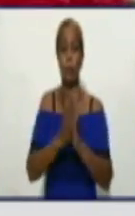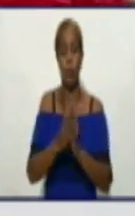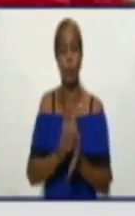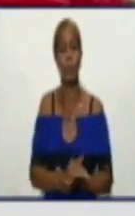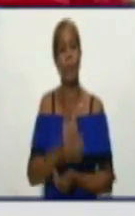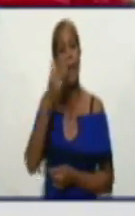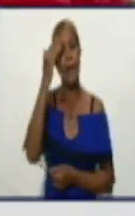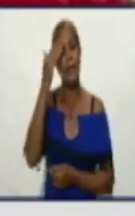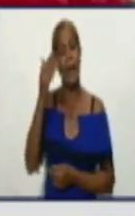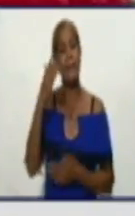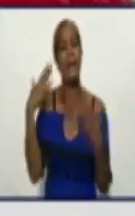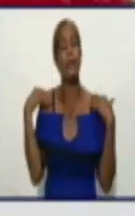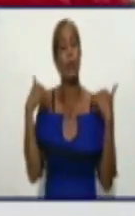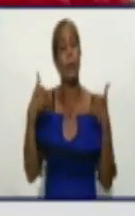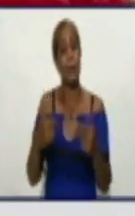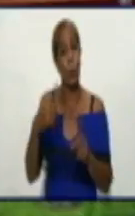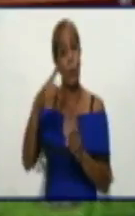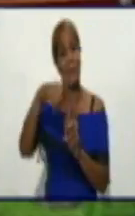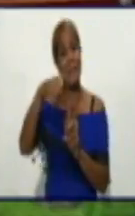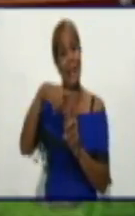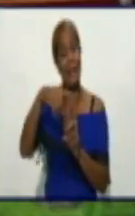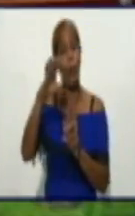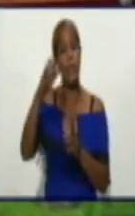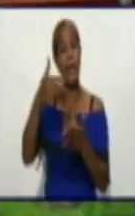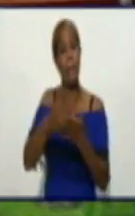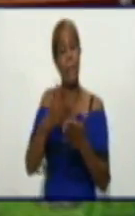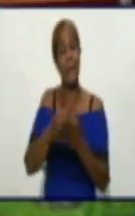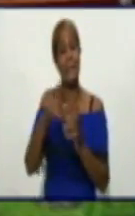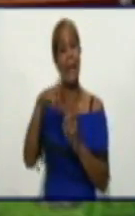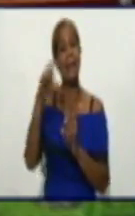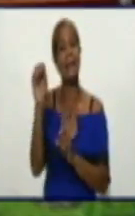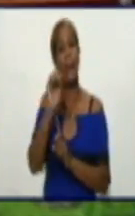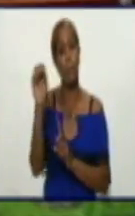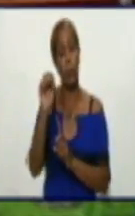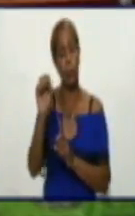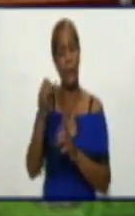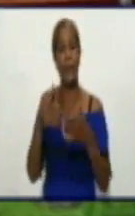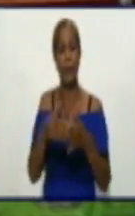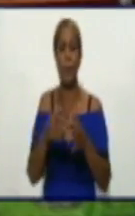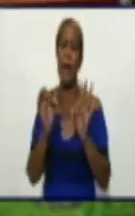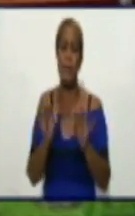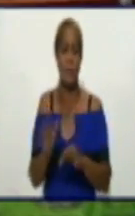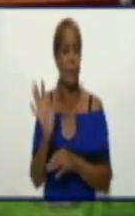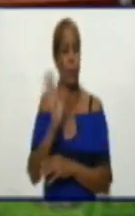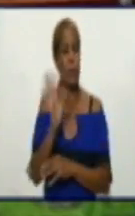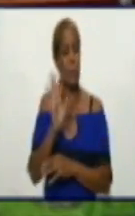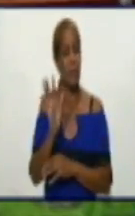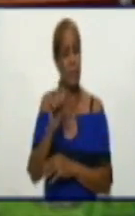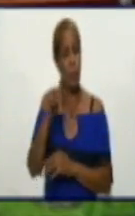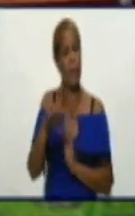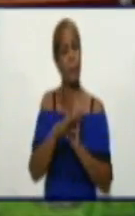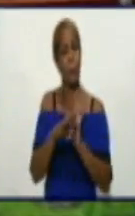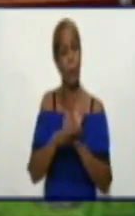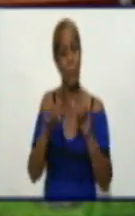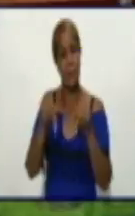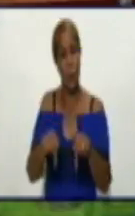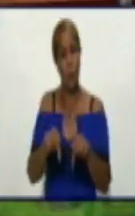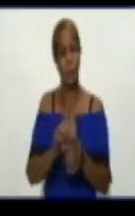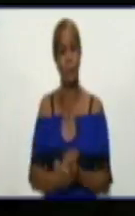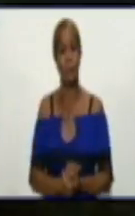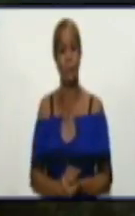Martínez Mora, subdirector técnico de la empresa de transporte en Granma. Así vamos despidiendo nuestro panel informativo de hoy.